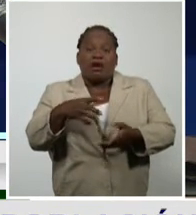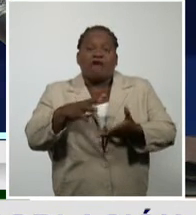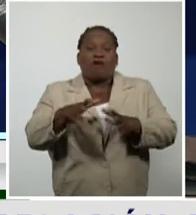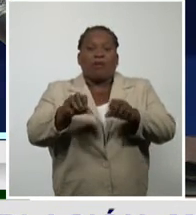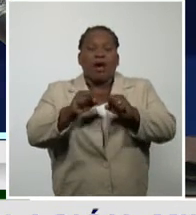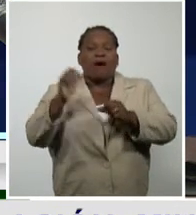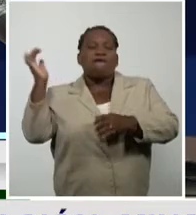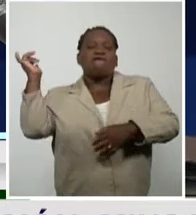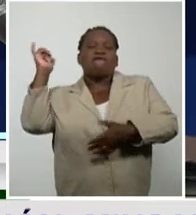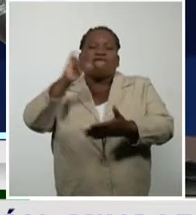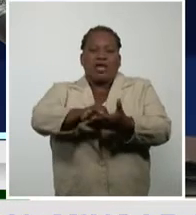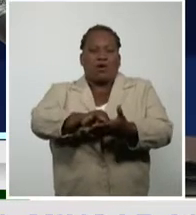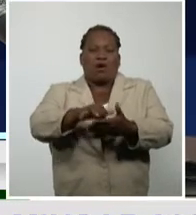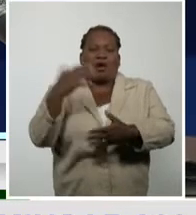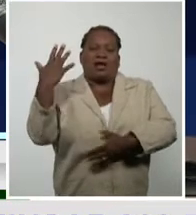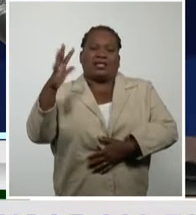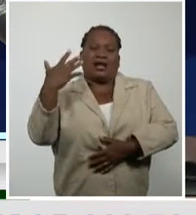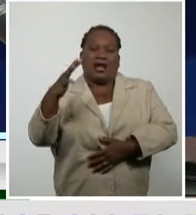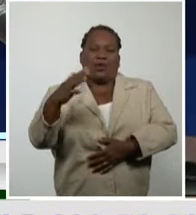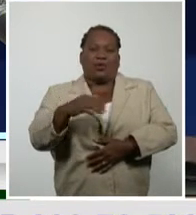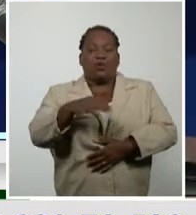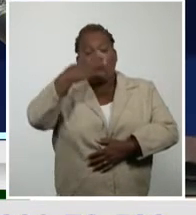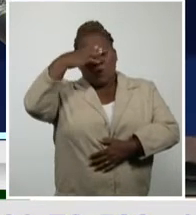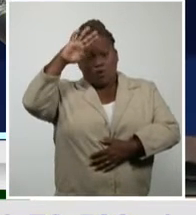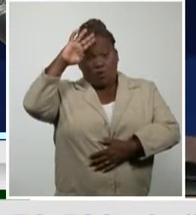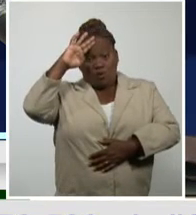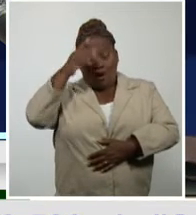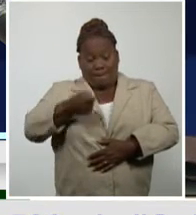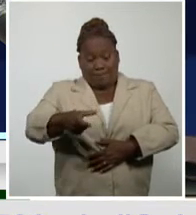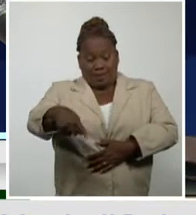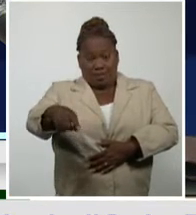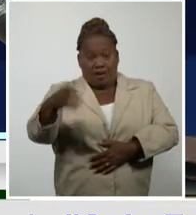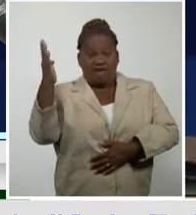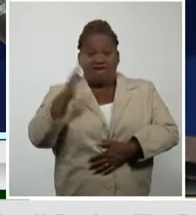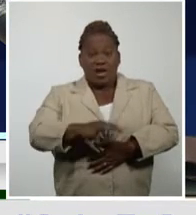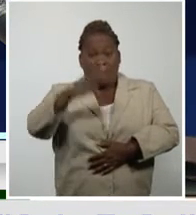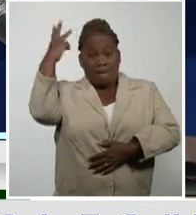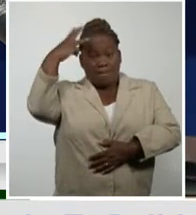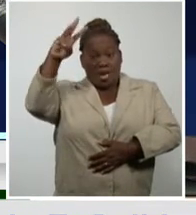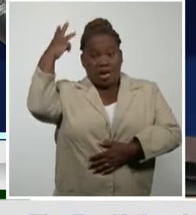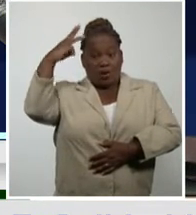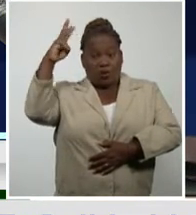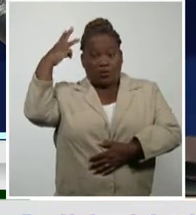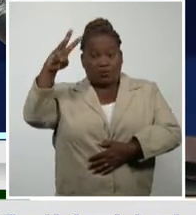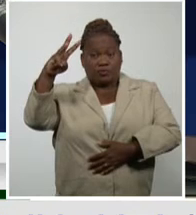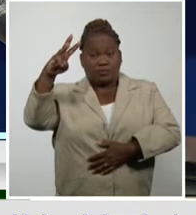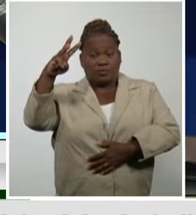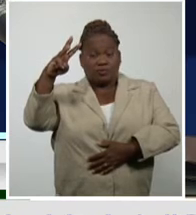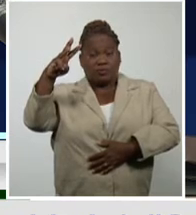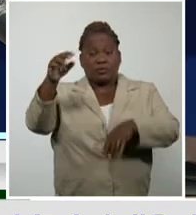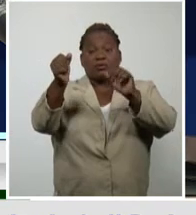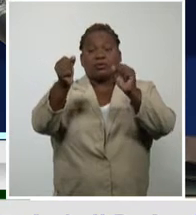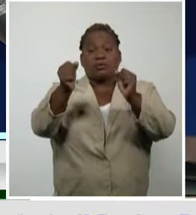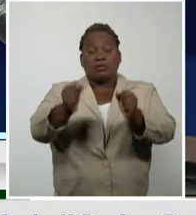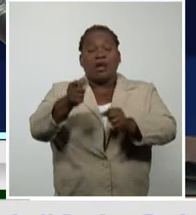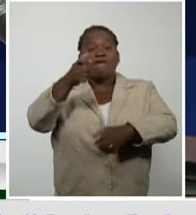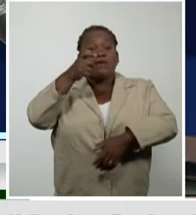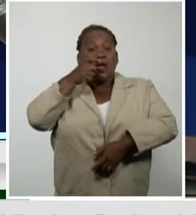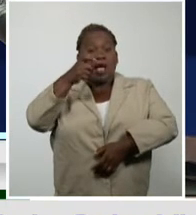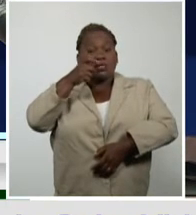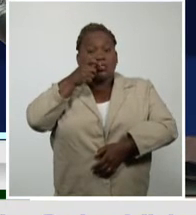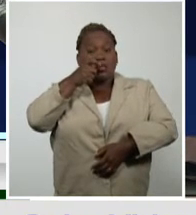exterior. Es un cubano que regresó recientemente de México, se encontraba en vigilancia. Todo el